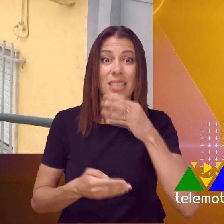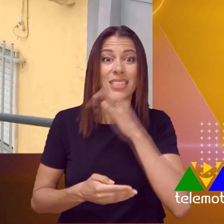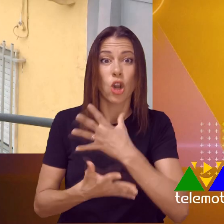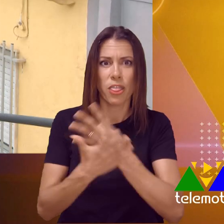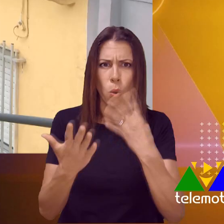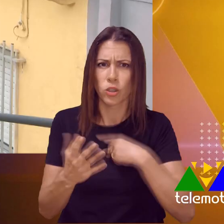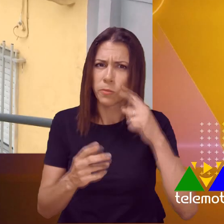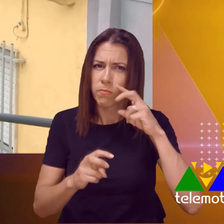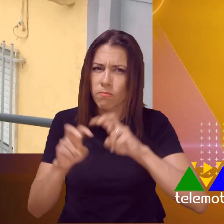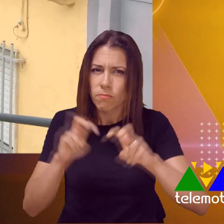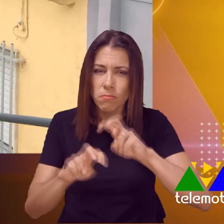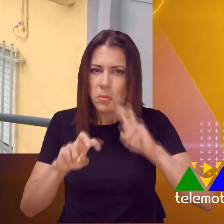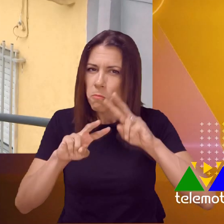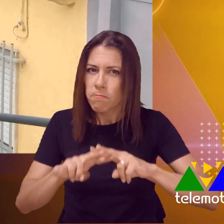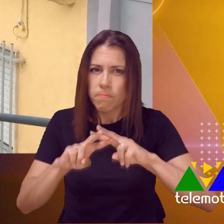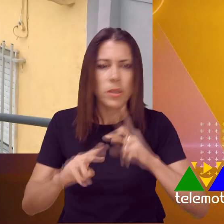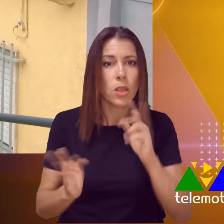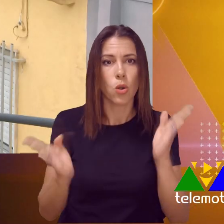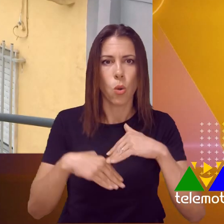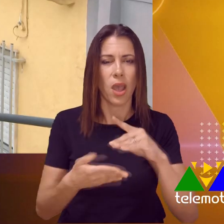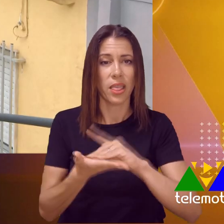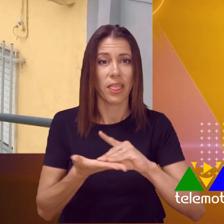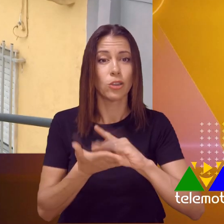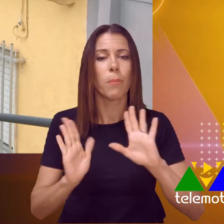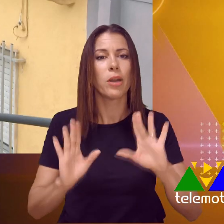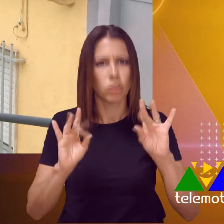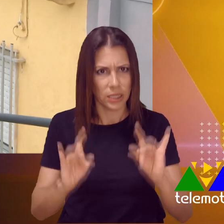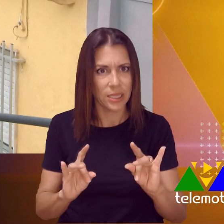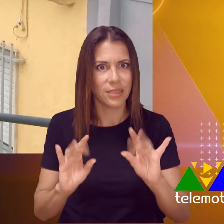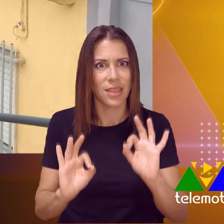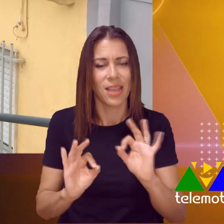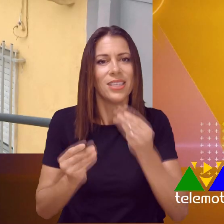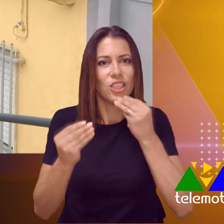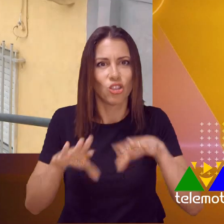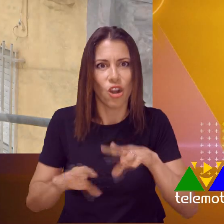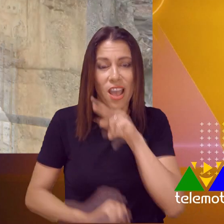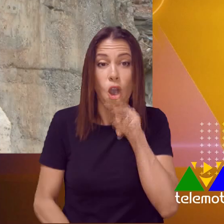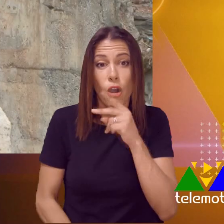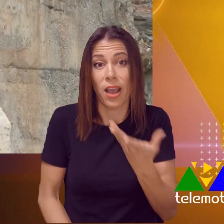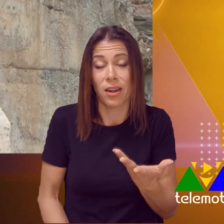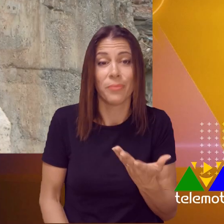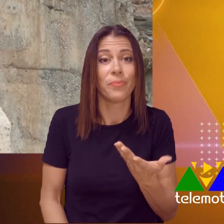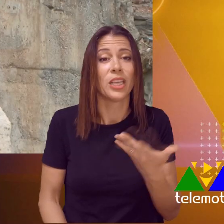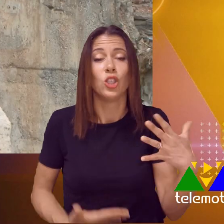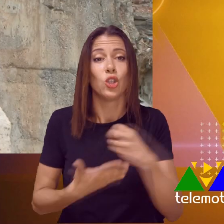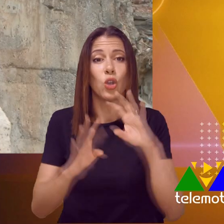pero no hay ningún dato, no aparece ningún dato. Pero sí que ha formado parte de la historia oral. Todo el mundo